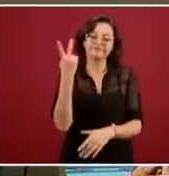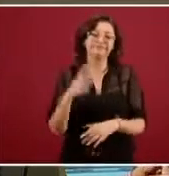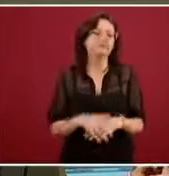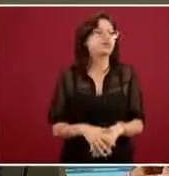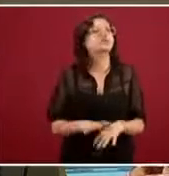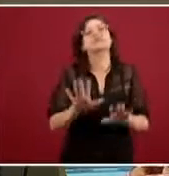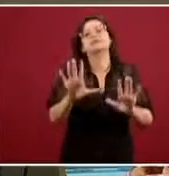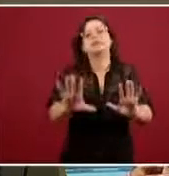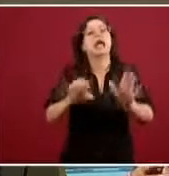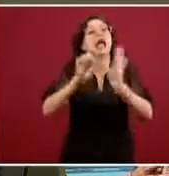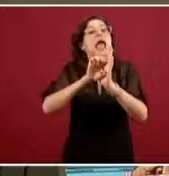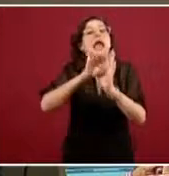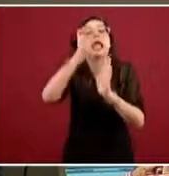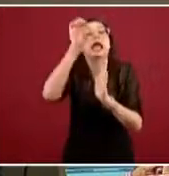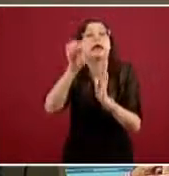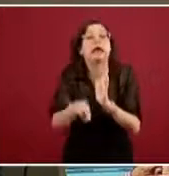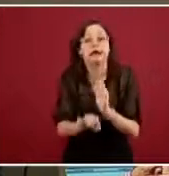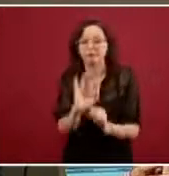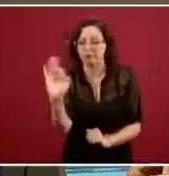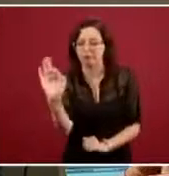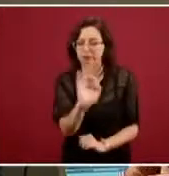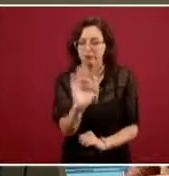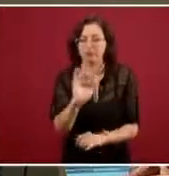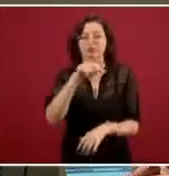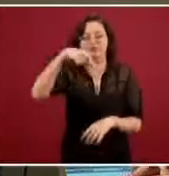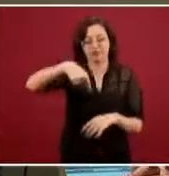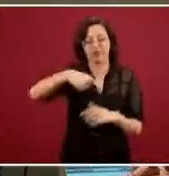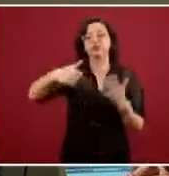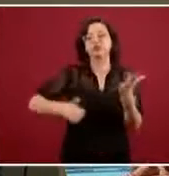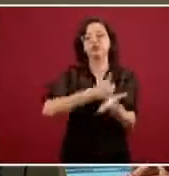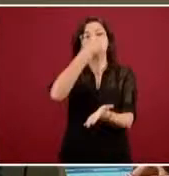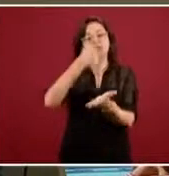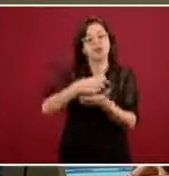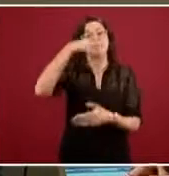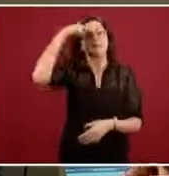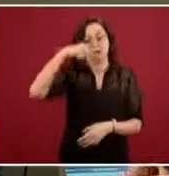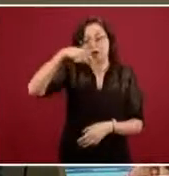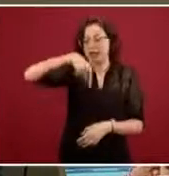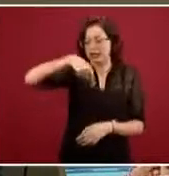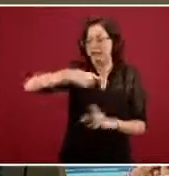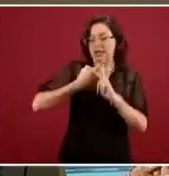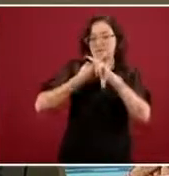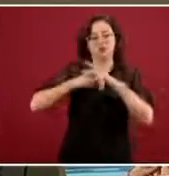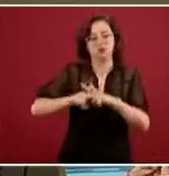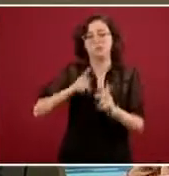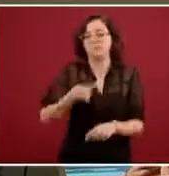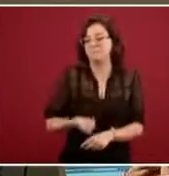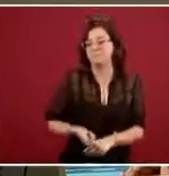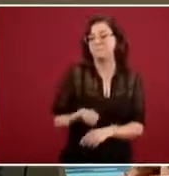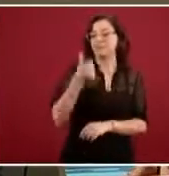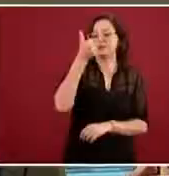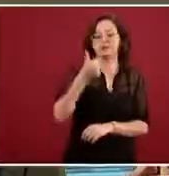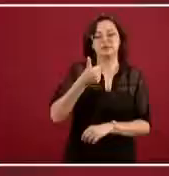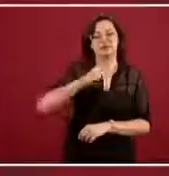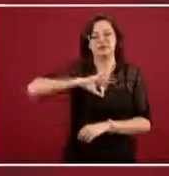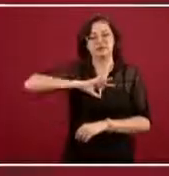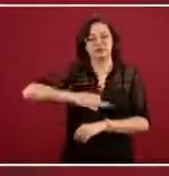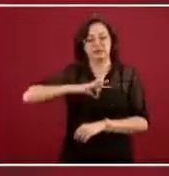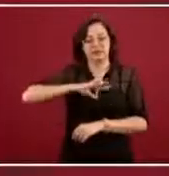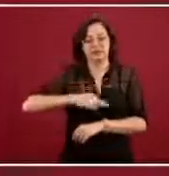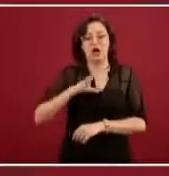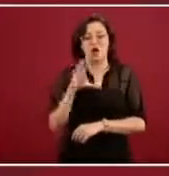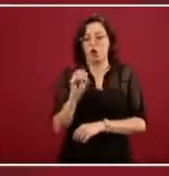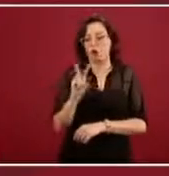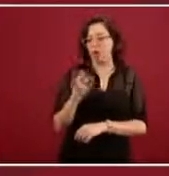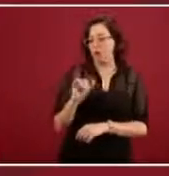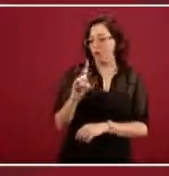ejemplo hipotético: la Ciudad de México fue la primera localidad donde tuvimos COVID, aquí